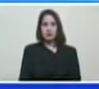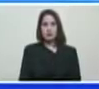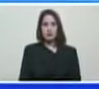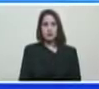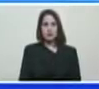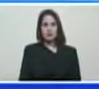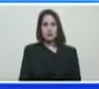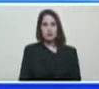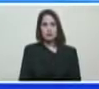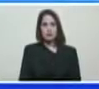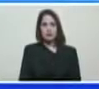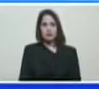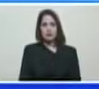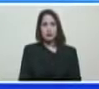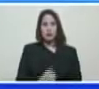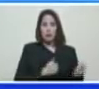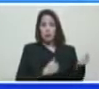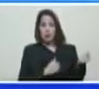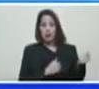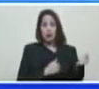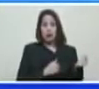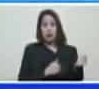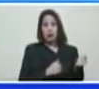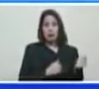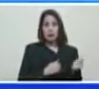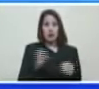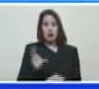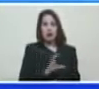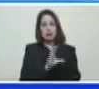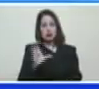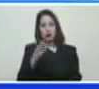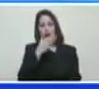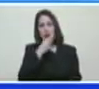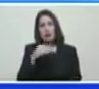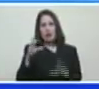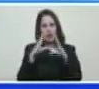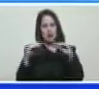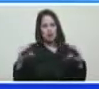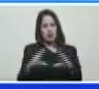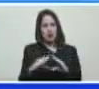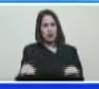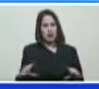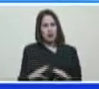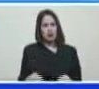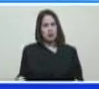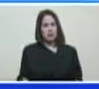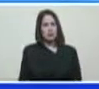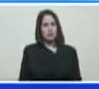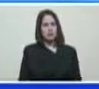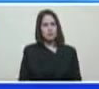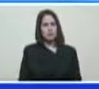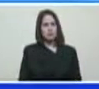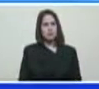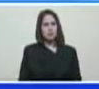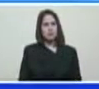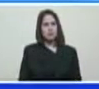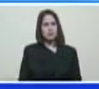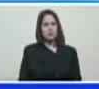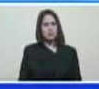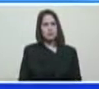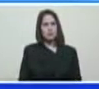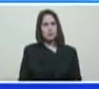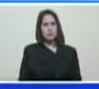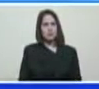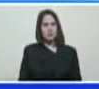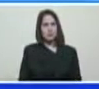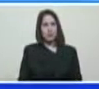estar bailando gaita saludo al grupo excelencia gaitera con el tema